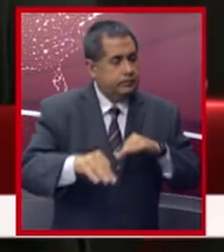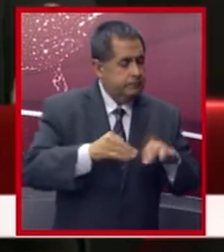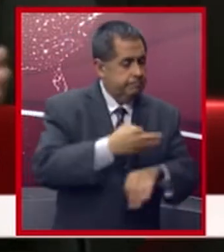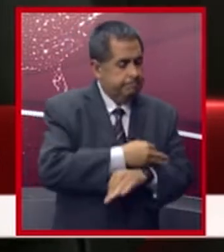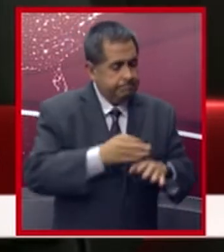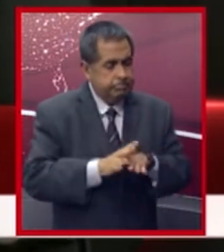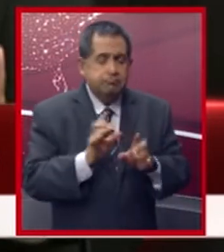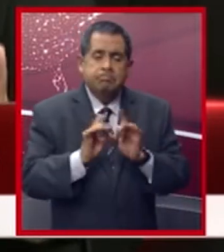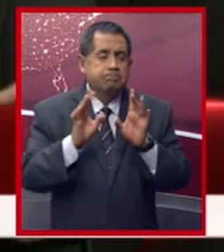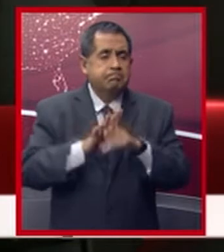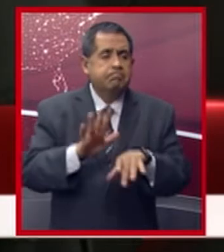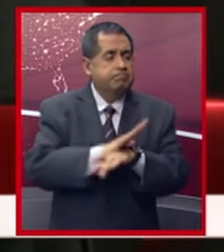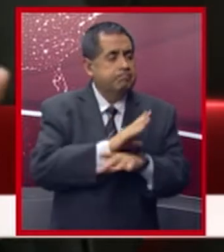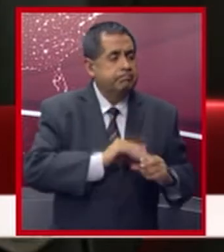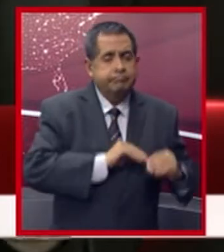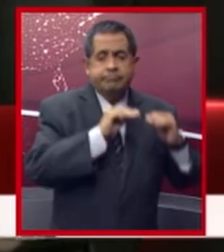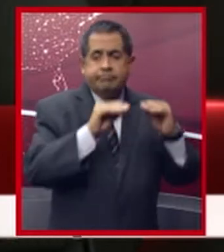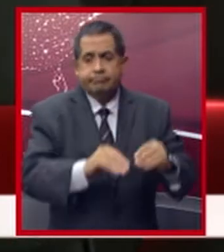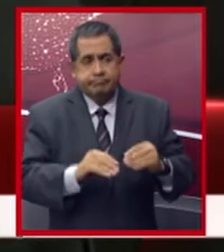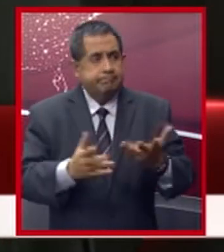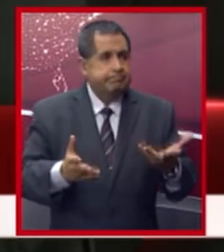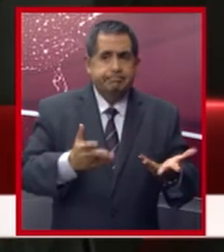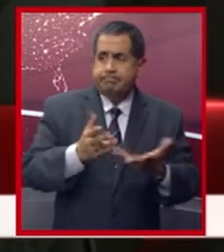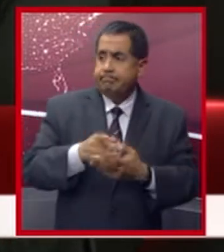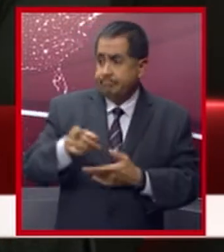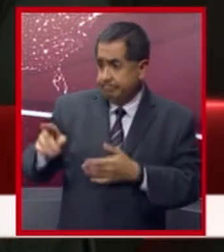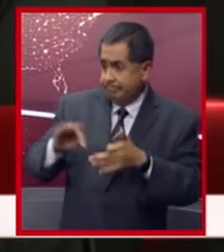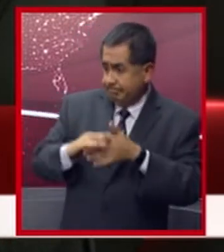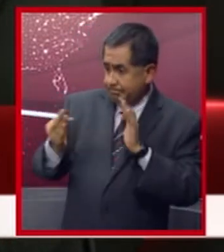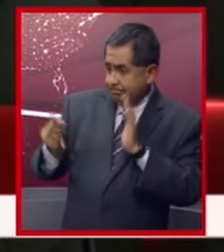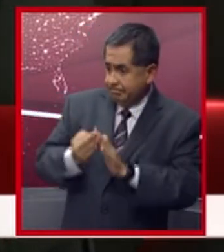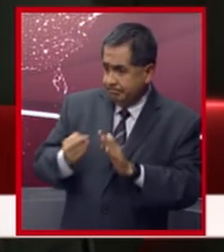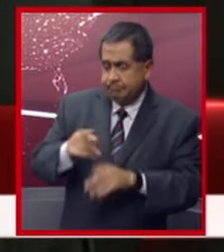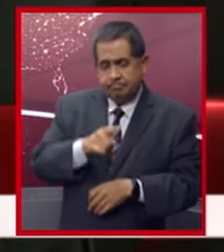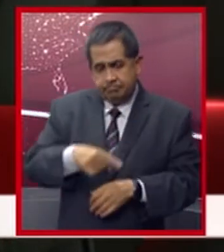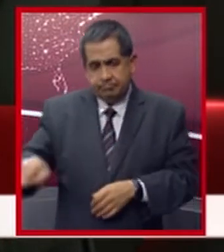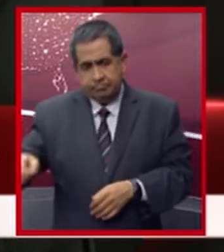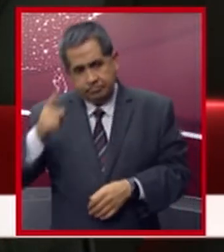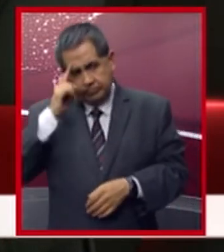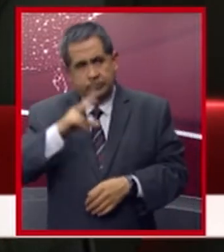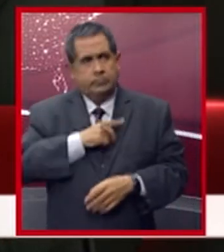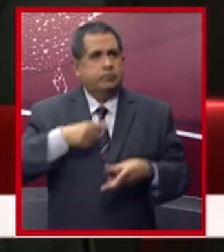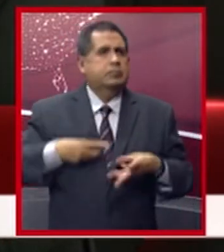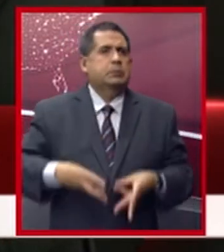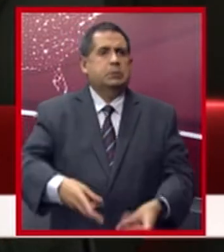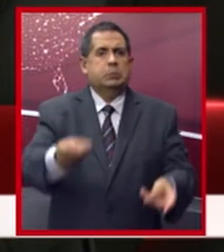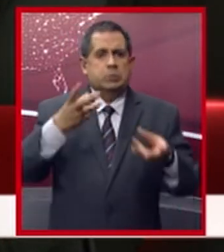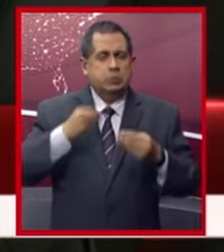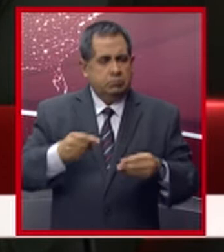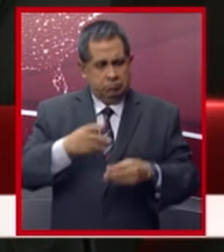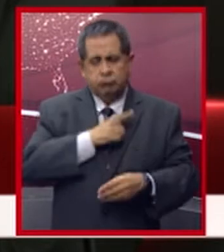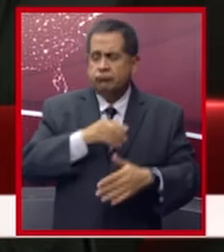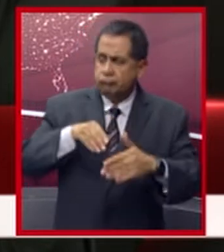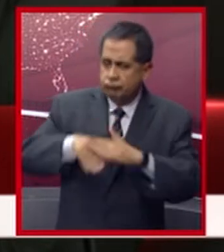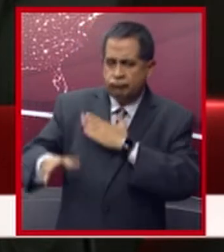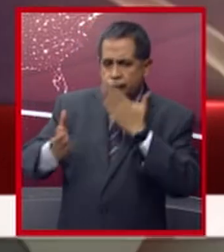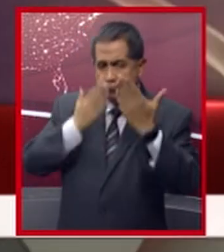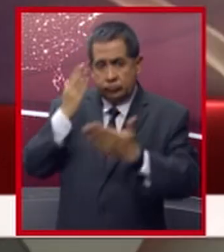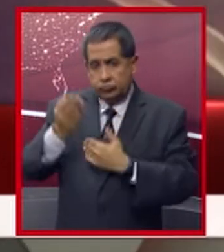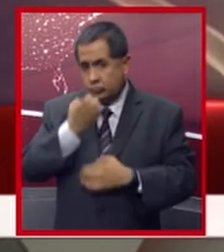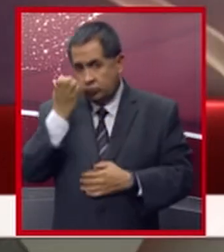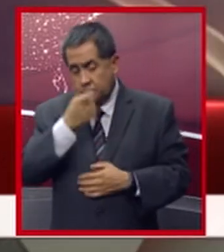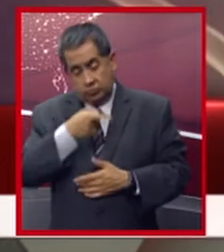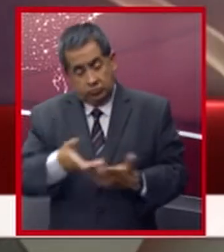se cambiaron de domicilio, les permita pues no gastar y tener acceso a la educación. Es una